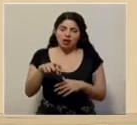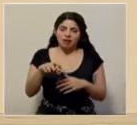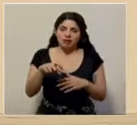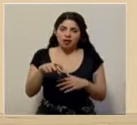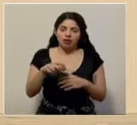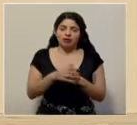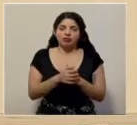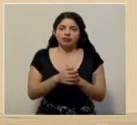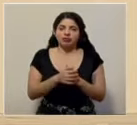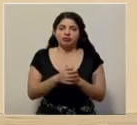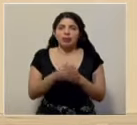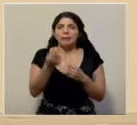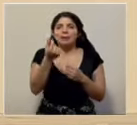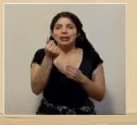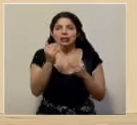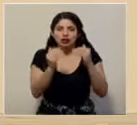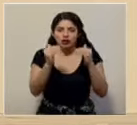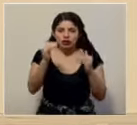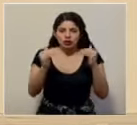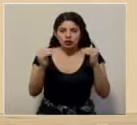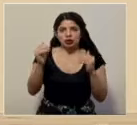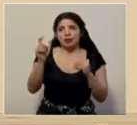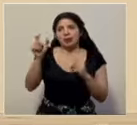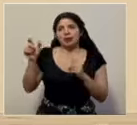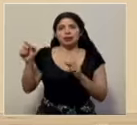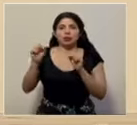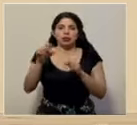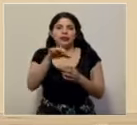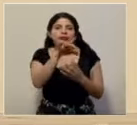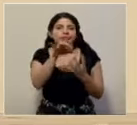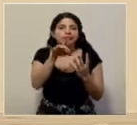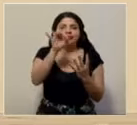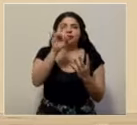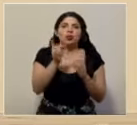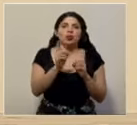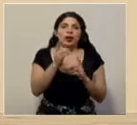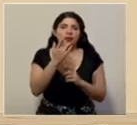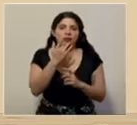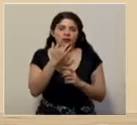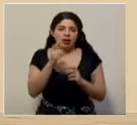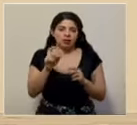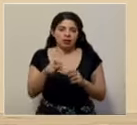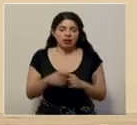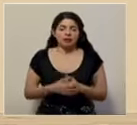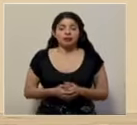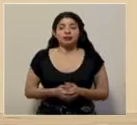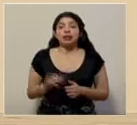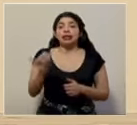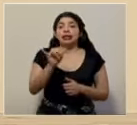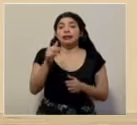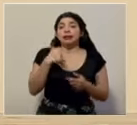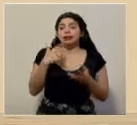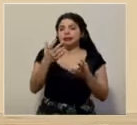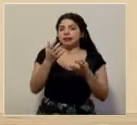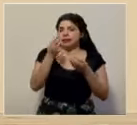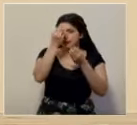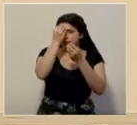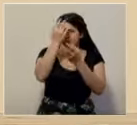en precios más competitivos para el consumidor. Además, quiero reportar que también